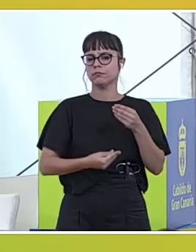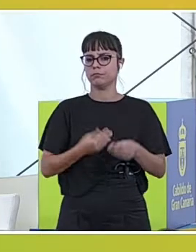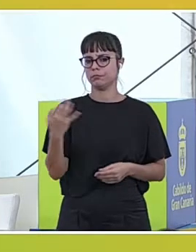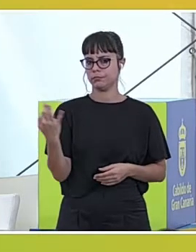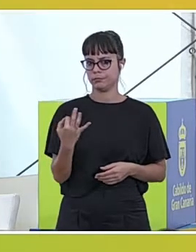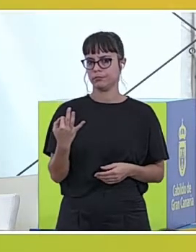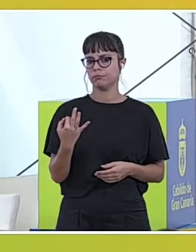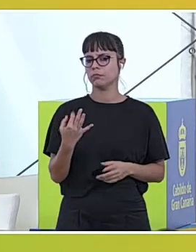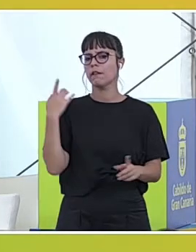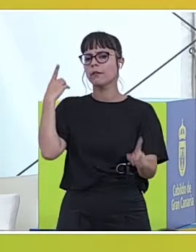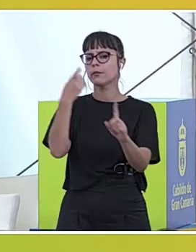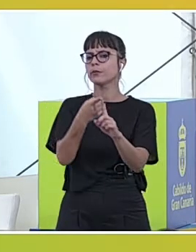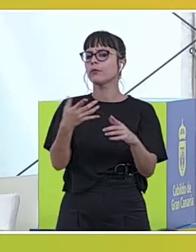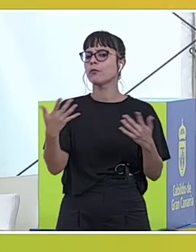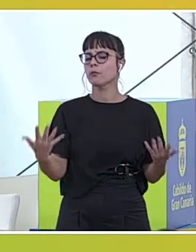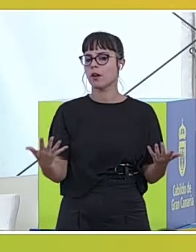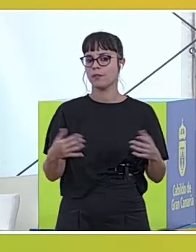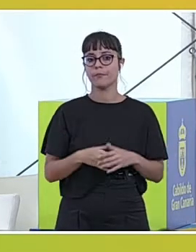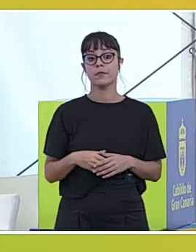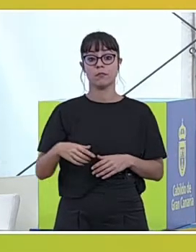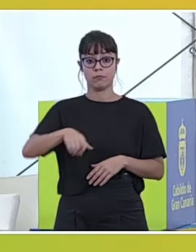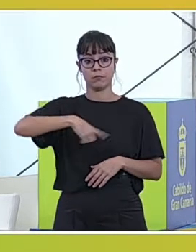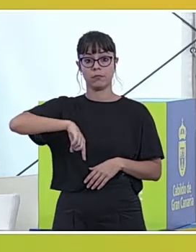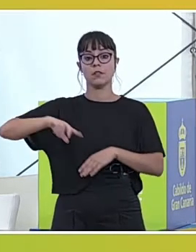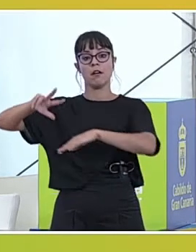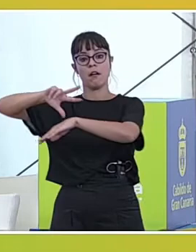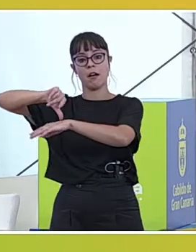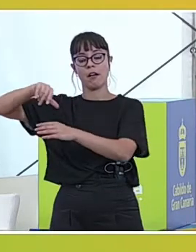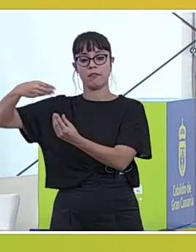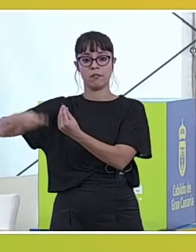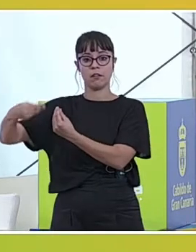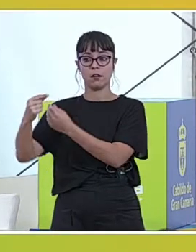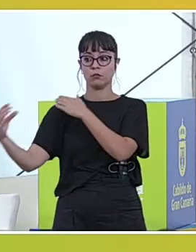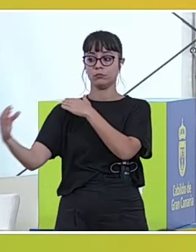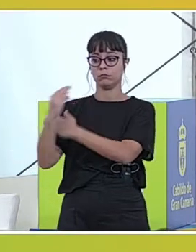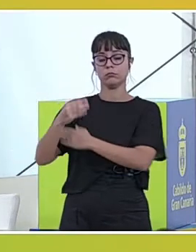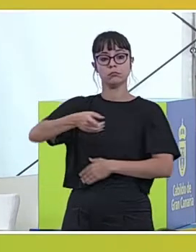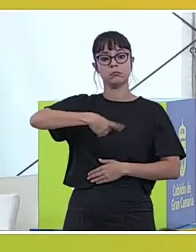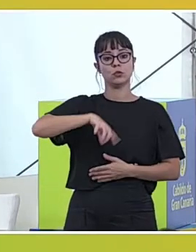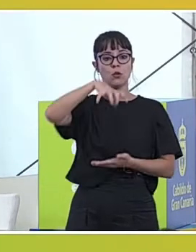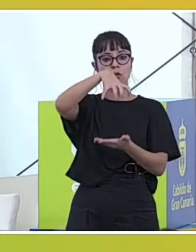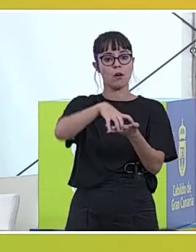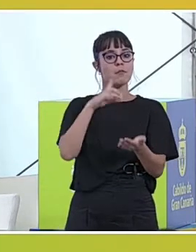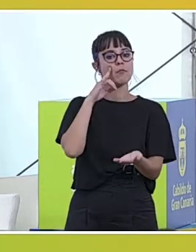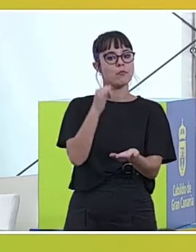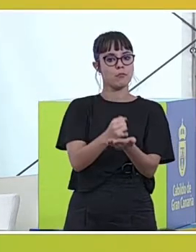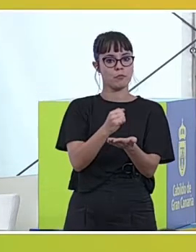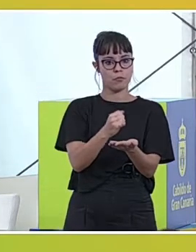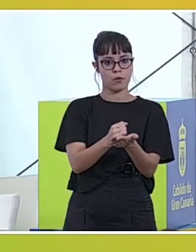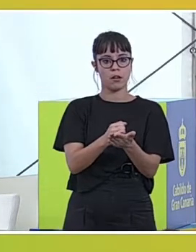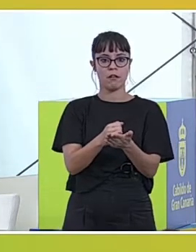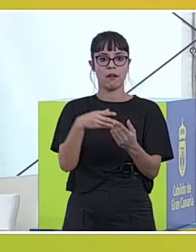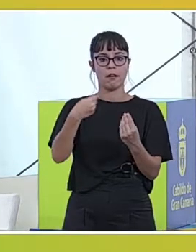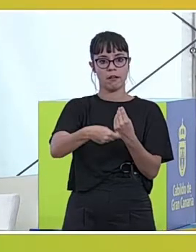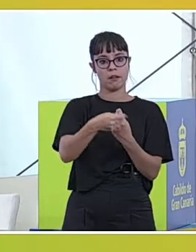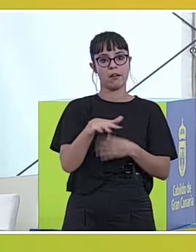Pues nosotros, con esa subvención recibida por el Cabildo, estamos montando un banco de ensayos para la valorización de salmueras aquí en Gran Canaria, en Pozo